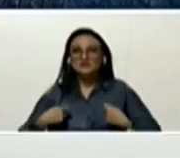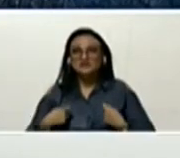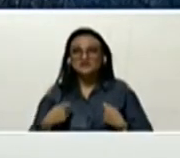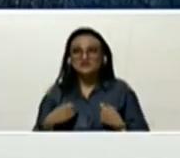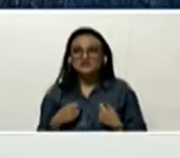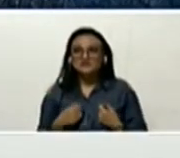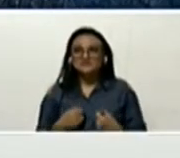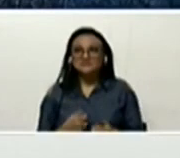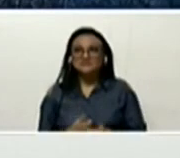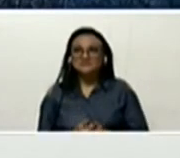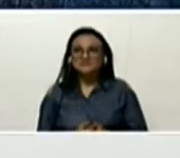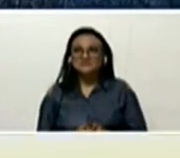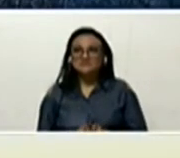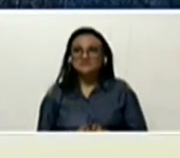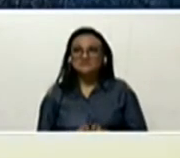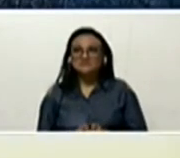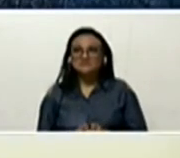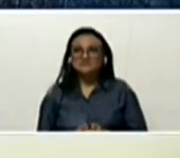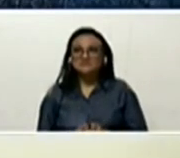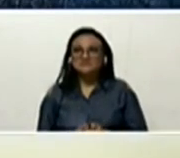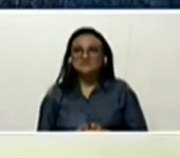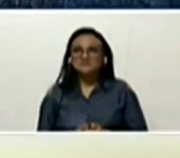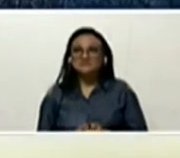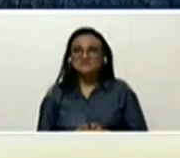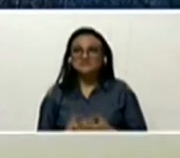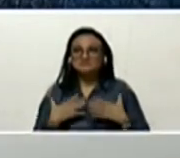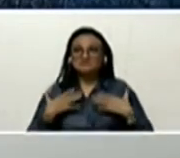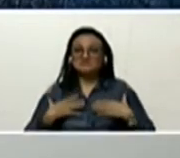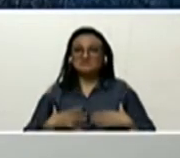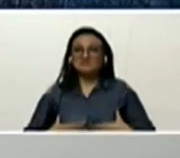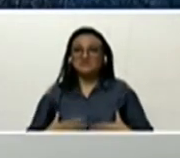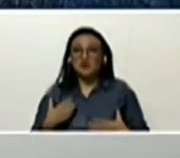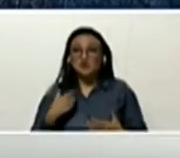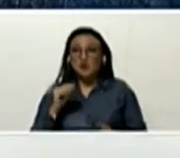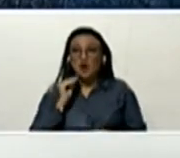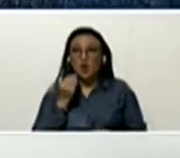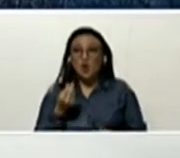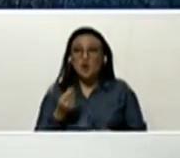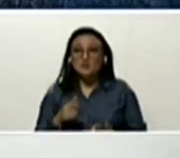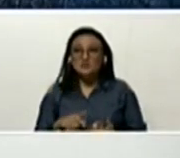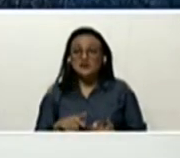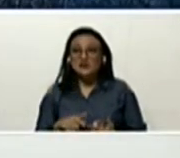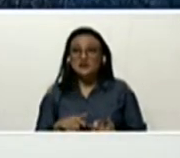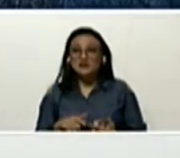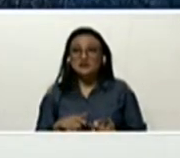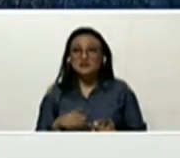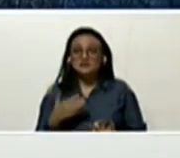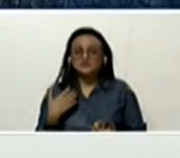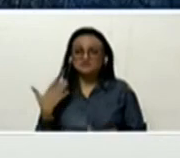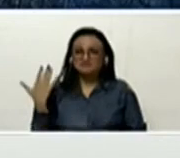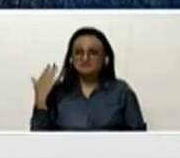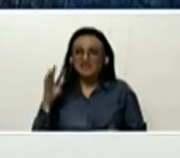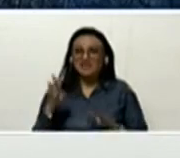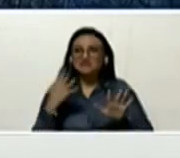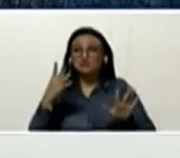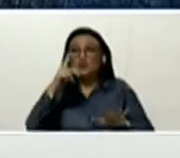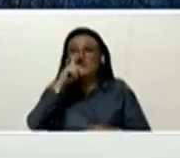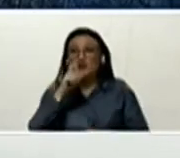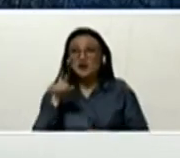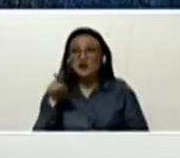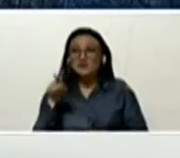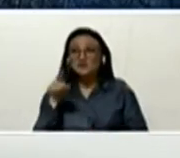asombraba la capacidad física de José Vicente. Yo era joven, yo tenía ahí 19